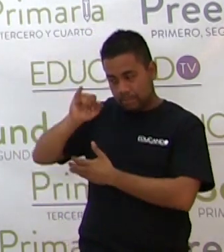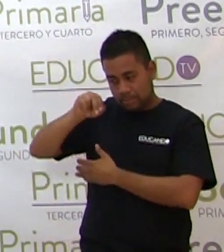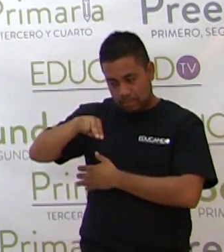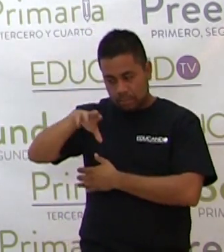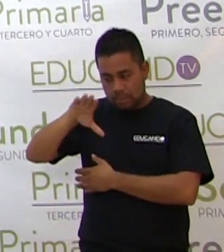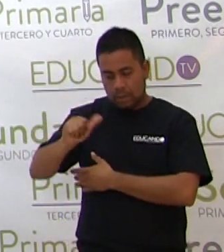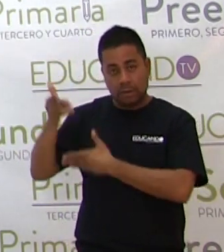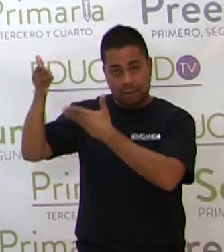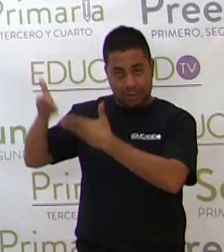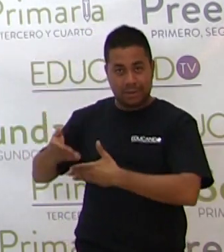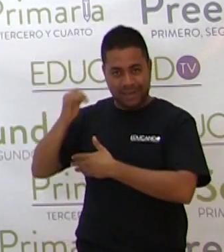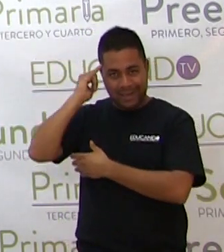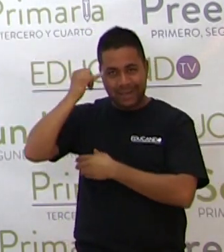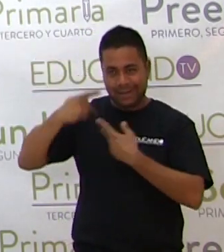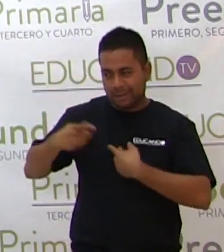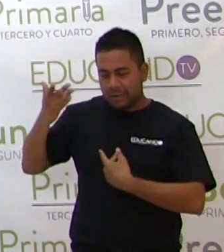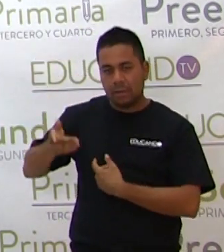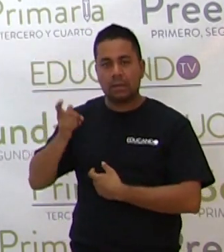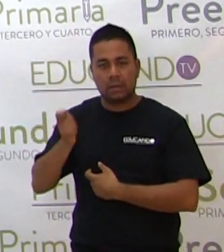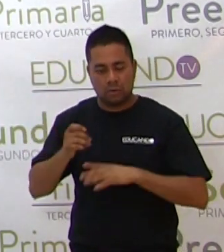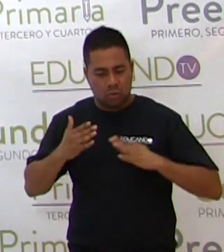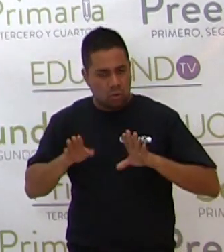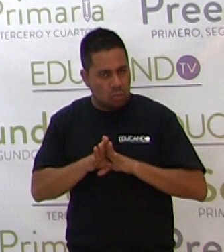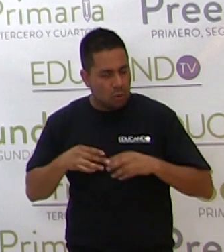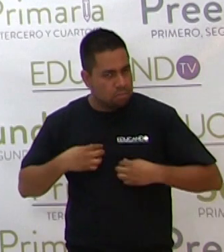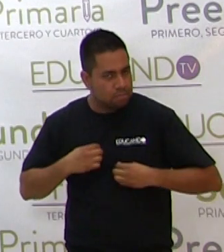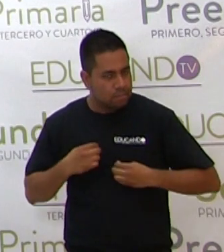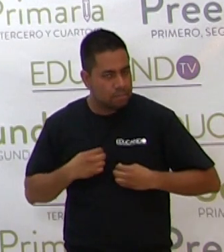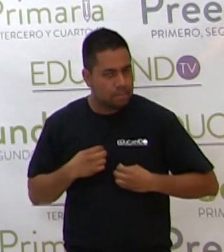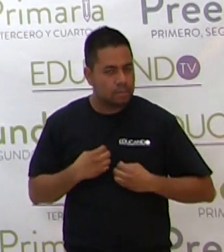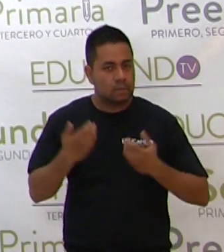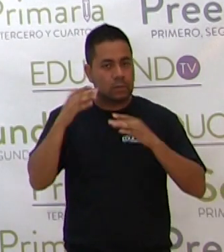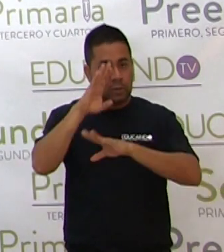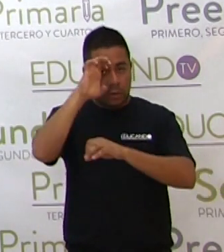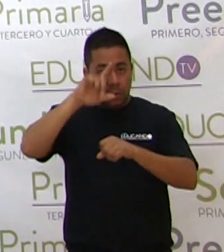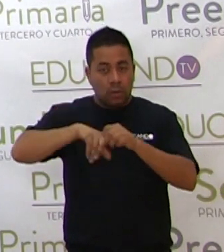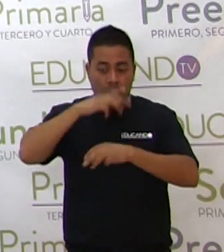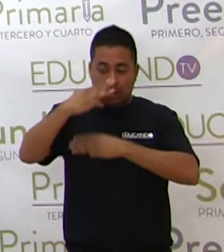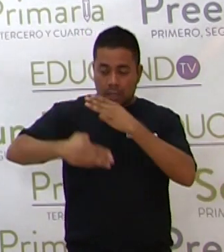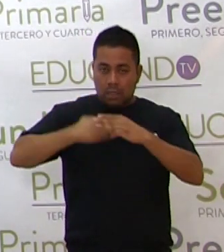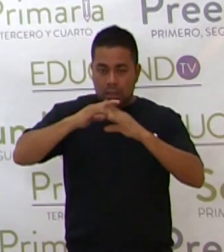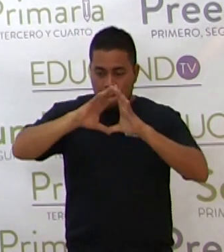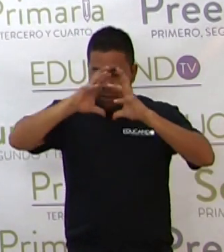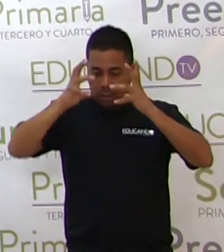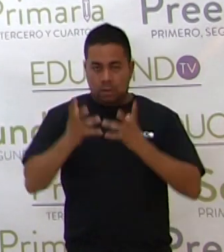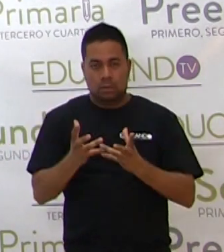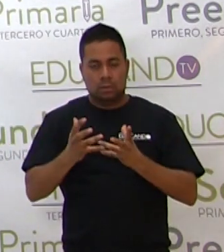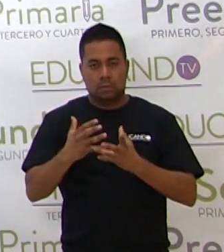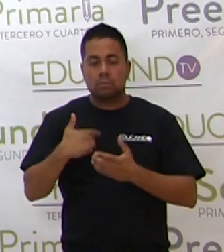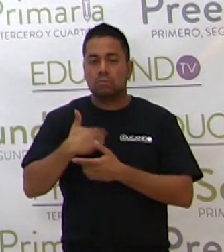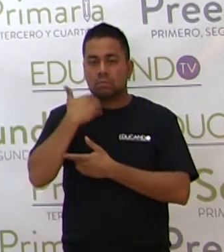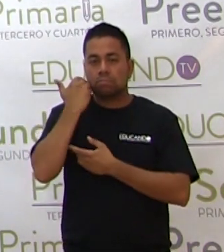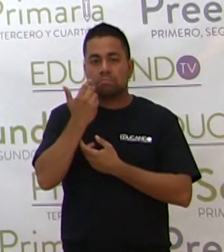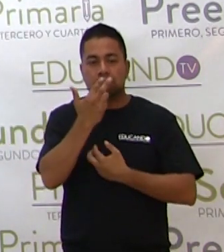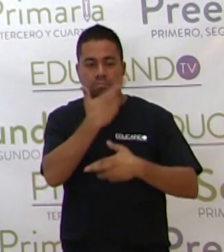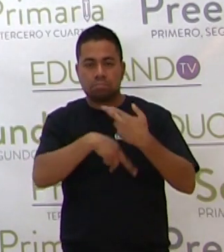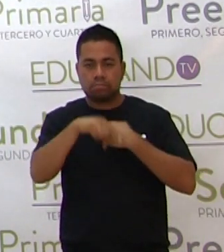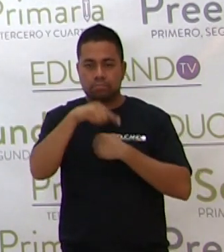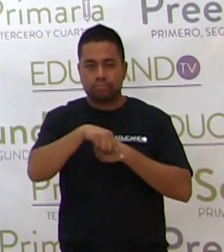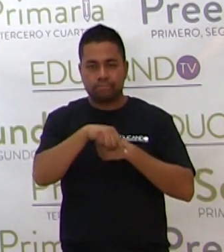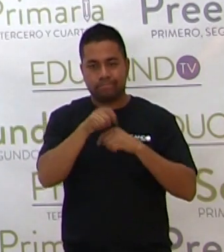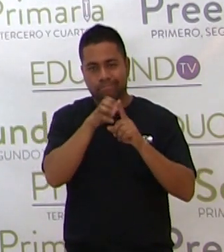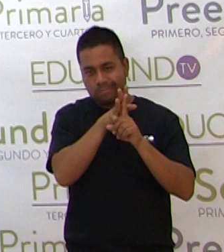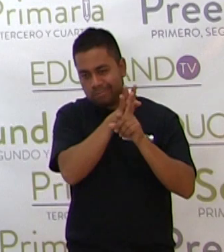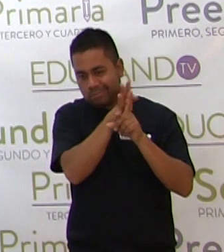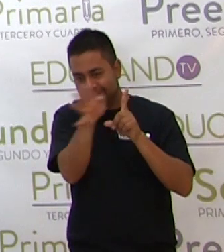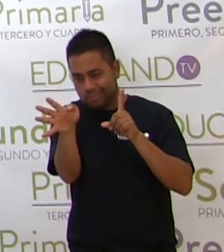y bueno esto de la cultura del mundo quiero que regresemos a nuestro diagrama